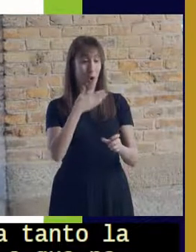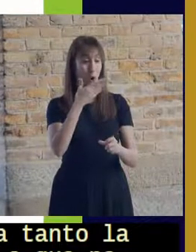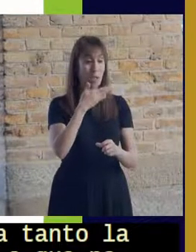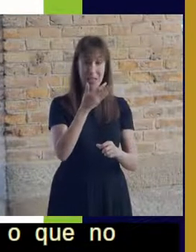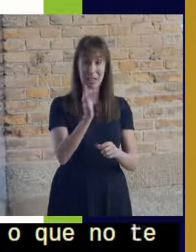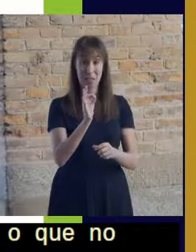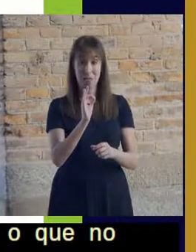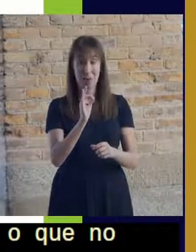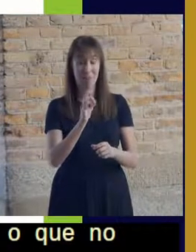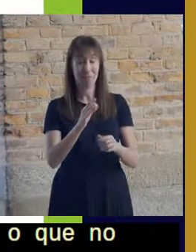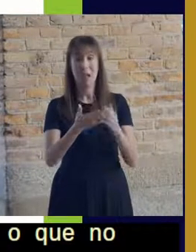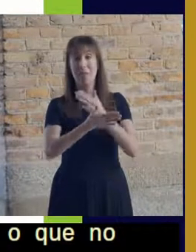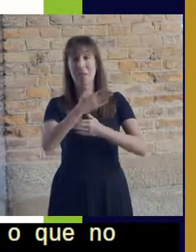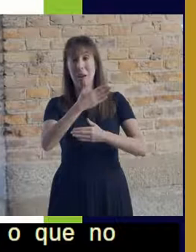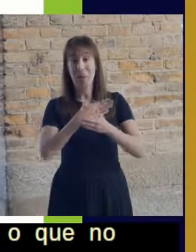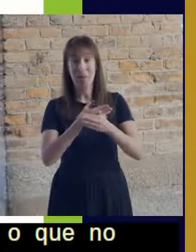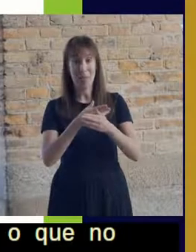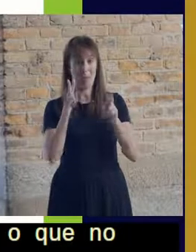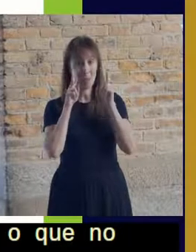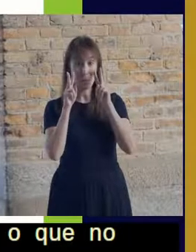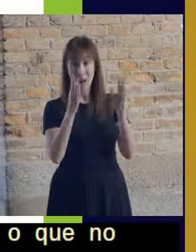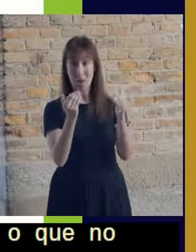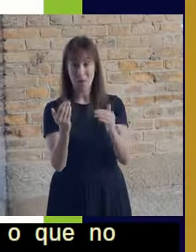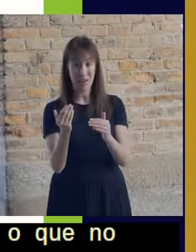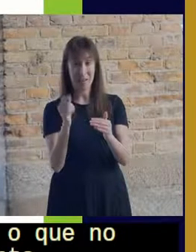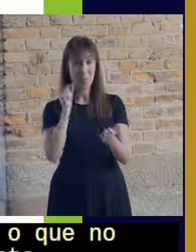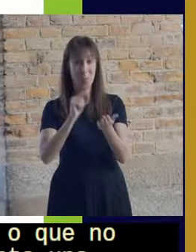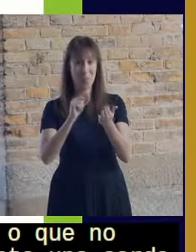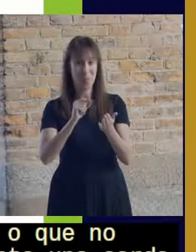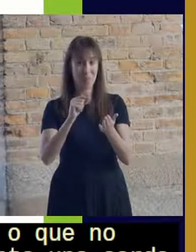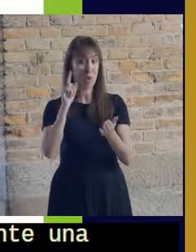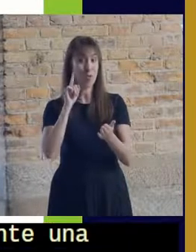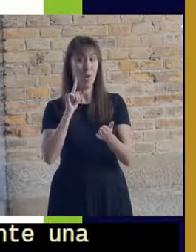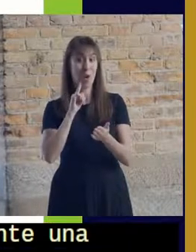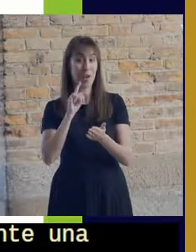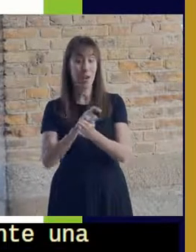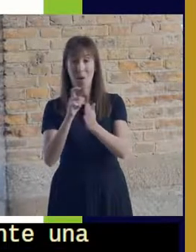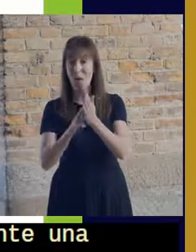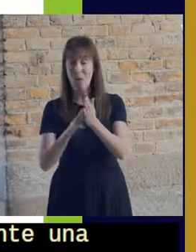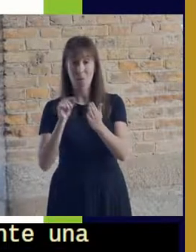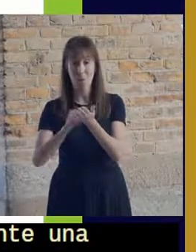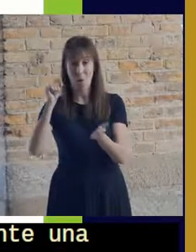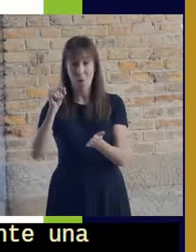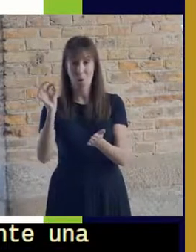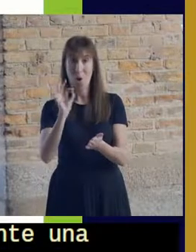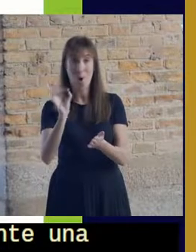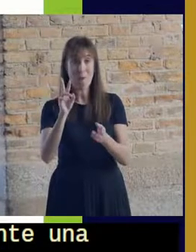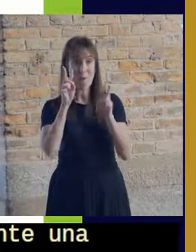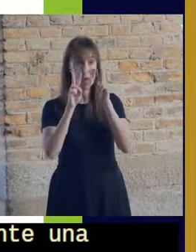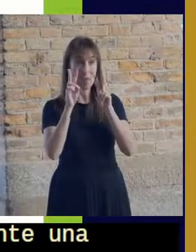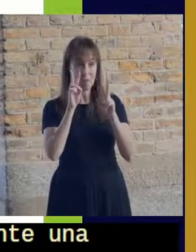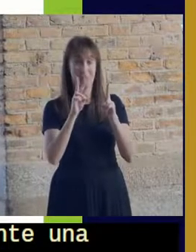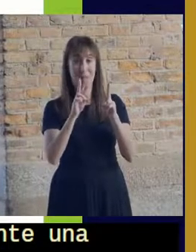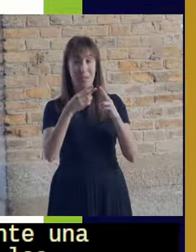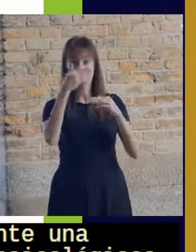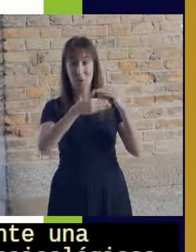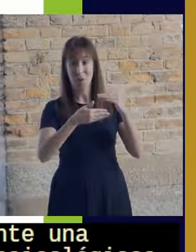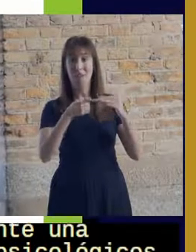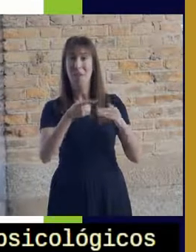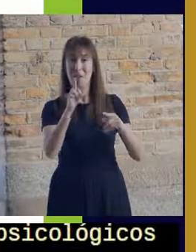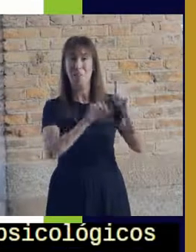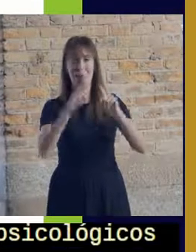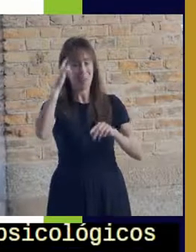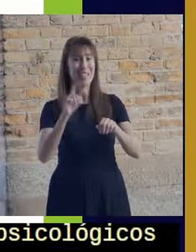tienen discapacidad visual el encontrarte con de repente con una sorda súbita o el perder una vista trae problemas psicológicos trae